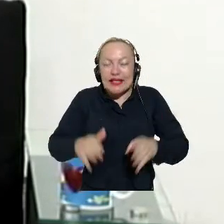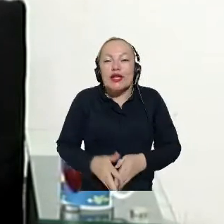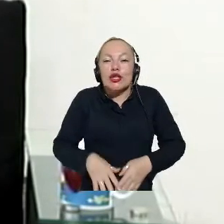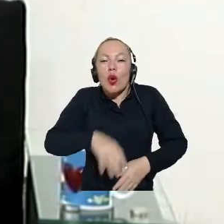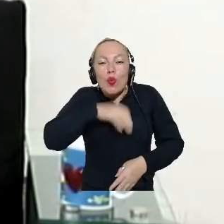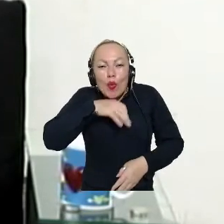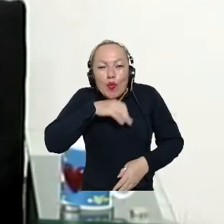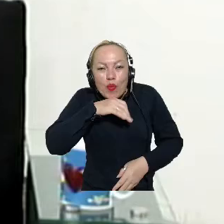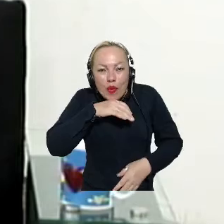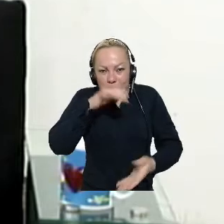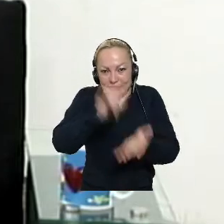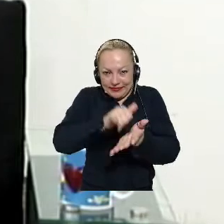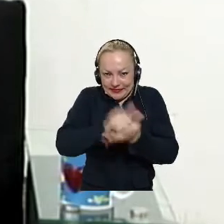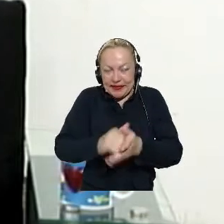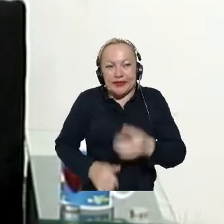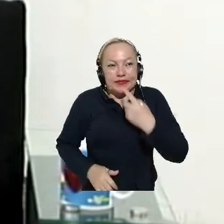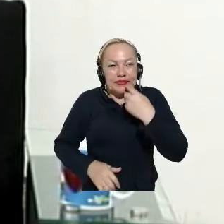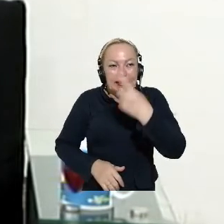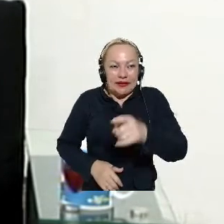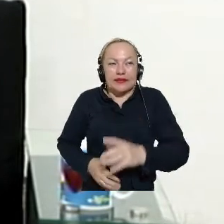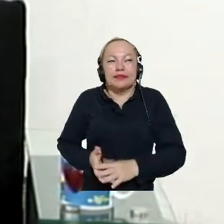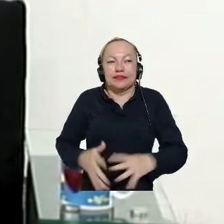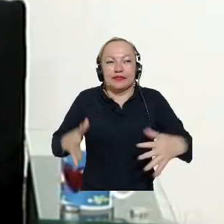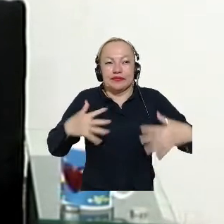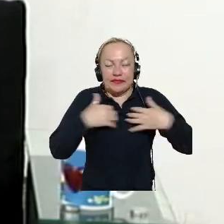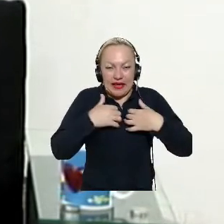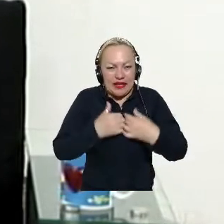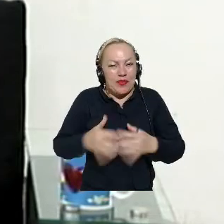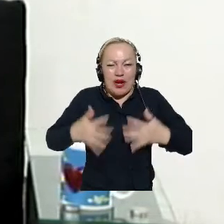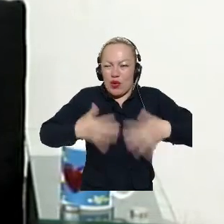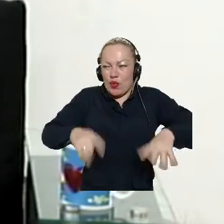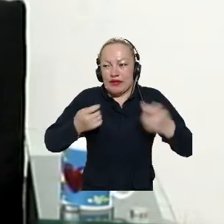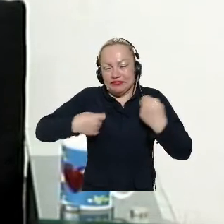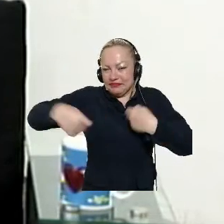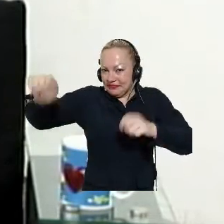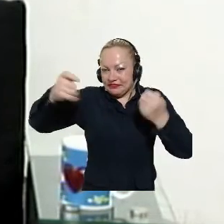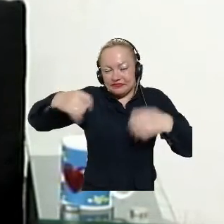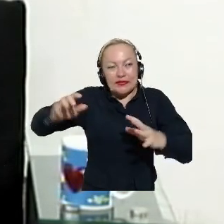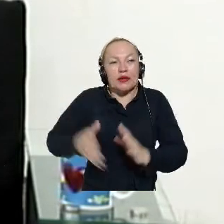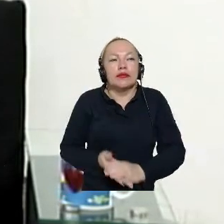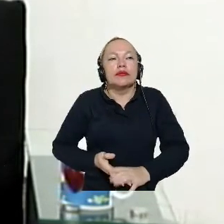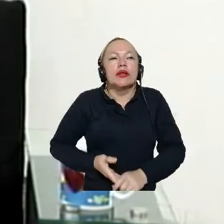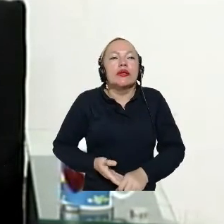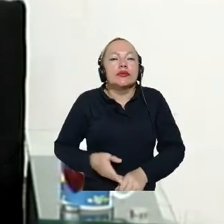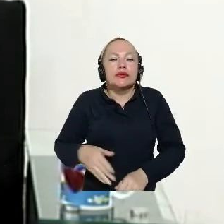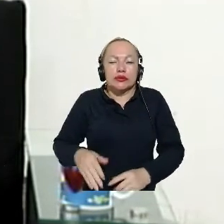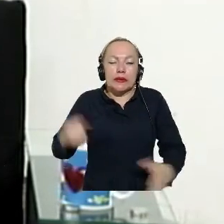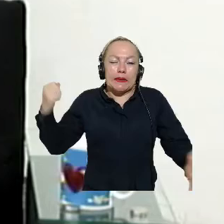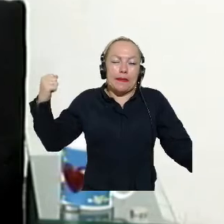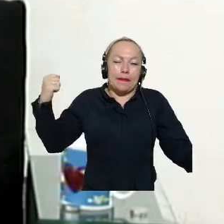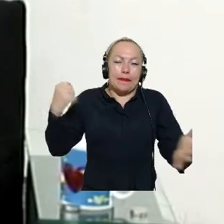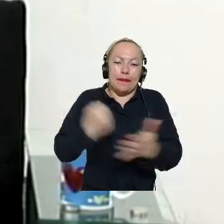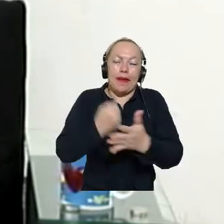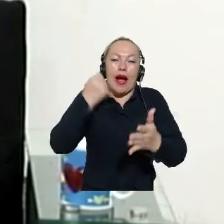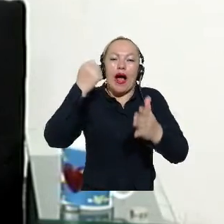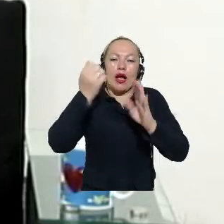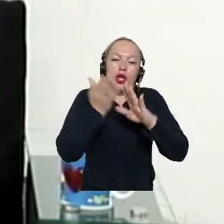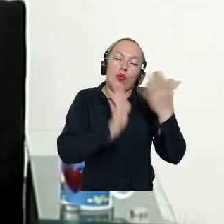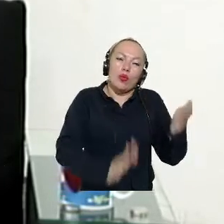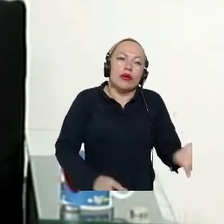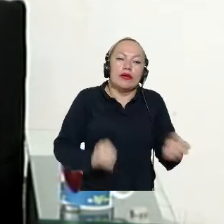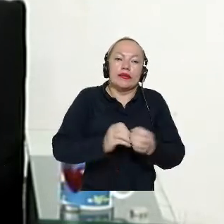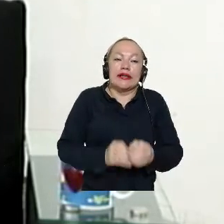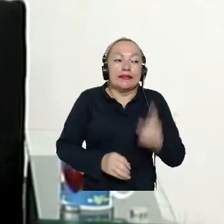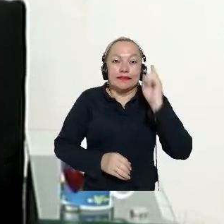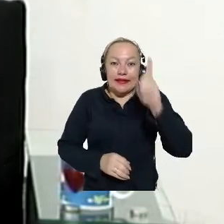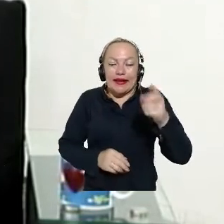perritos o animales, porque llevan toda clase de animales. Y pues en un trágico accidente él perdió la vida y era el